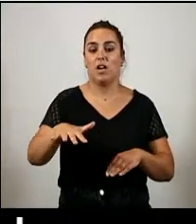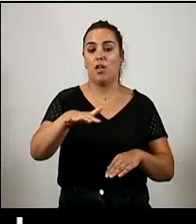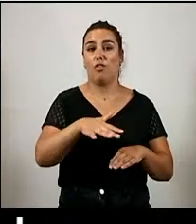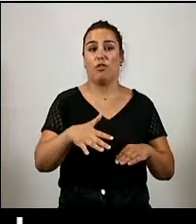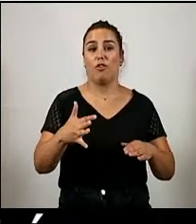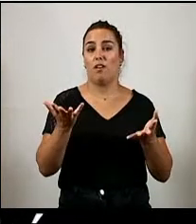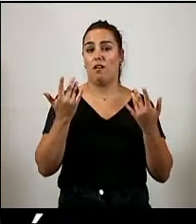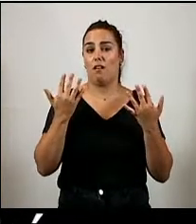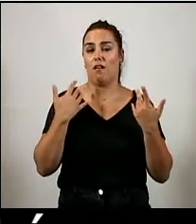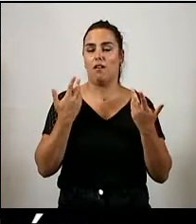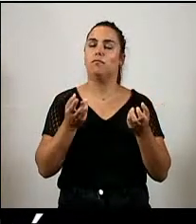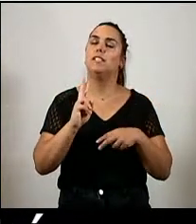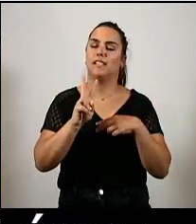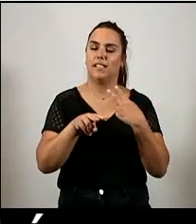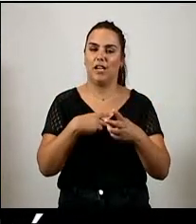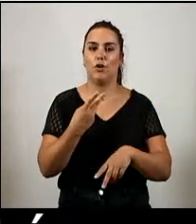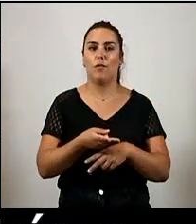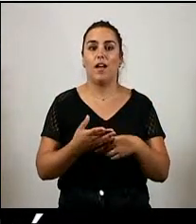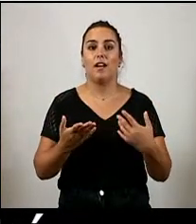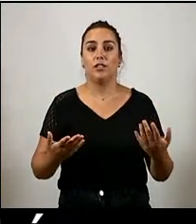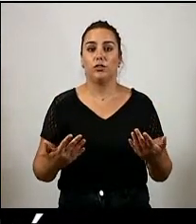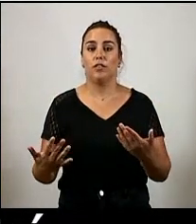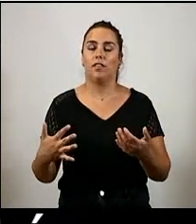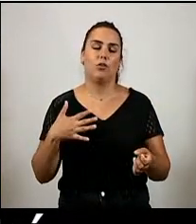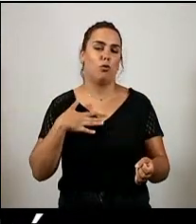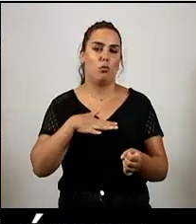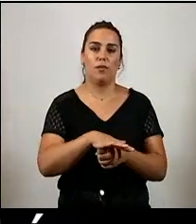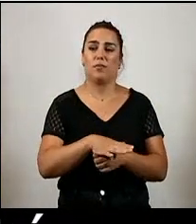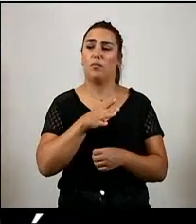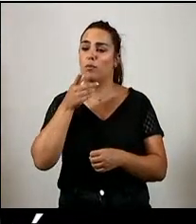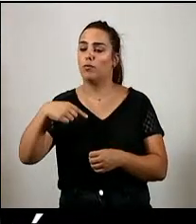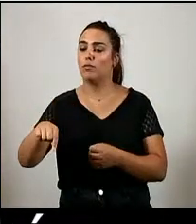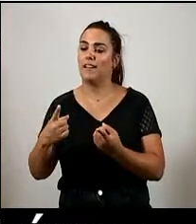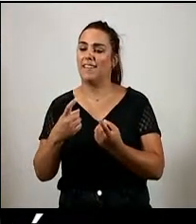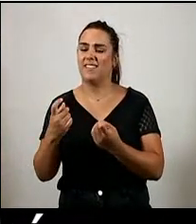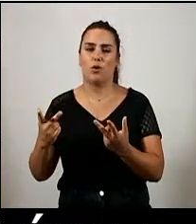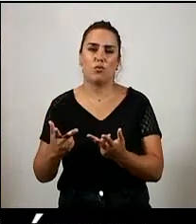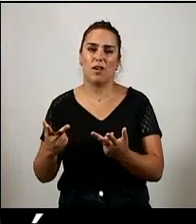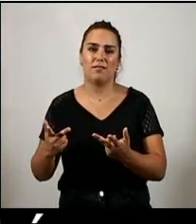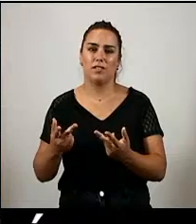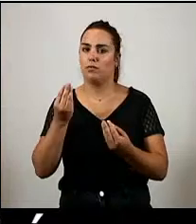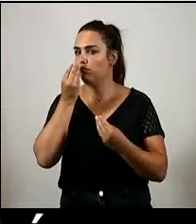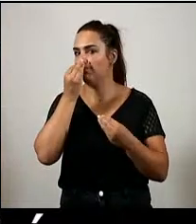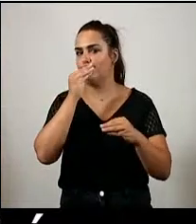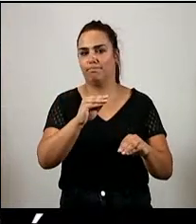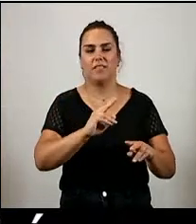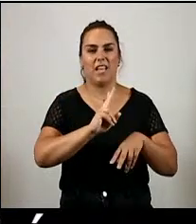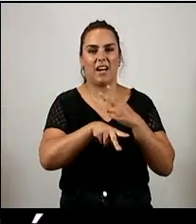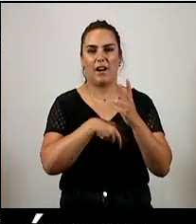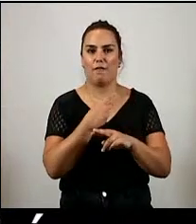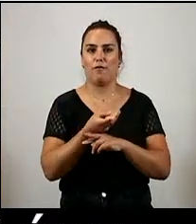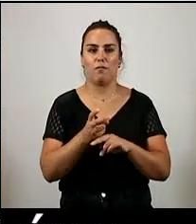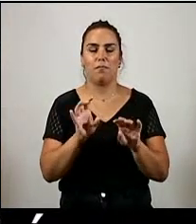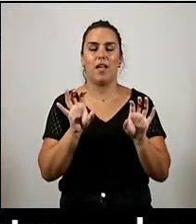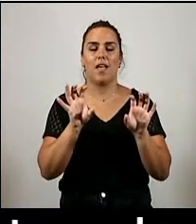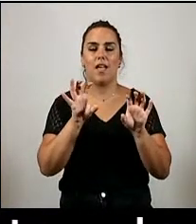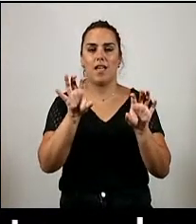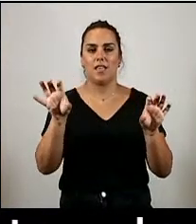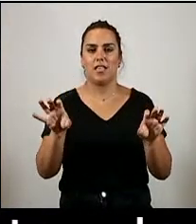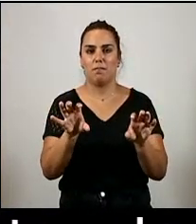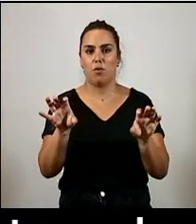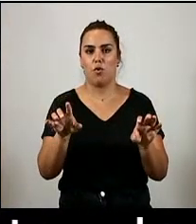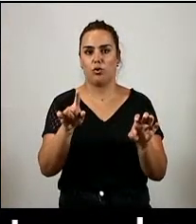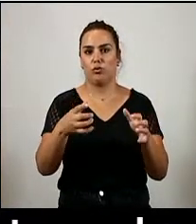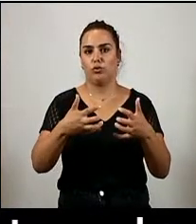climatización. Damos así respuesta a la necesidad urgente de acometer la sustitución y reforma de los equipos de refrigeración de